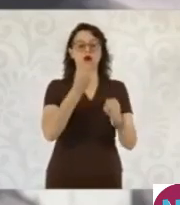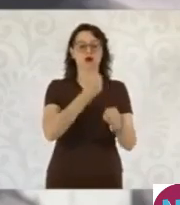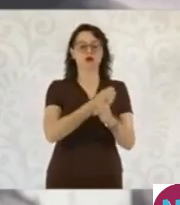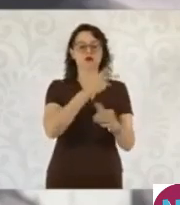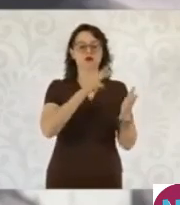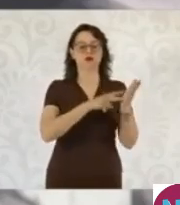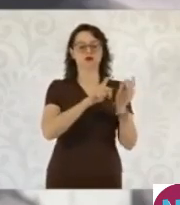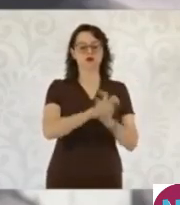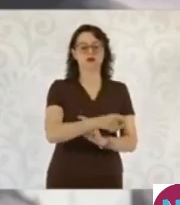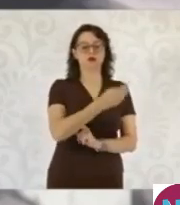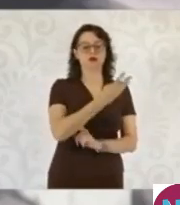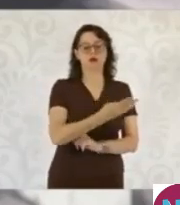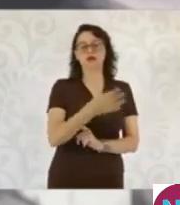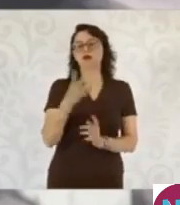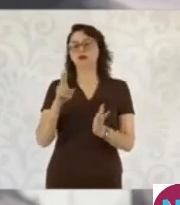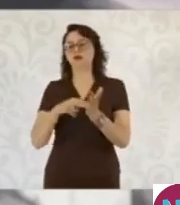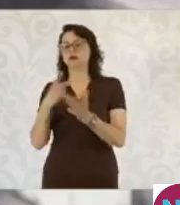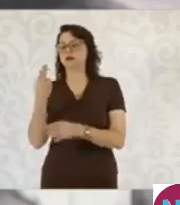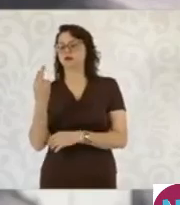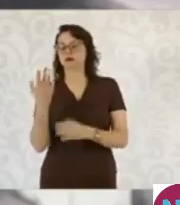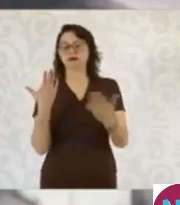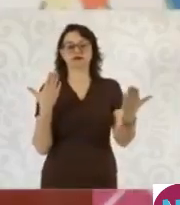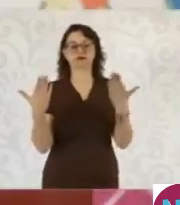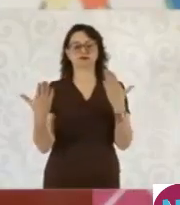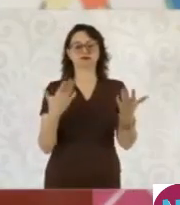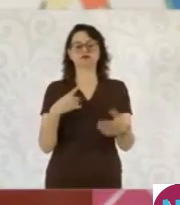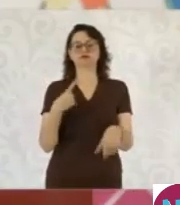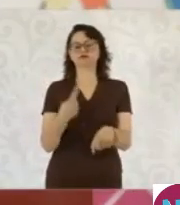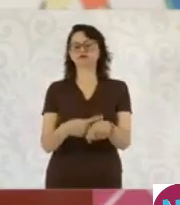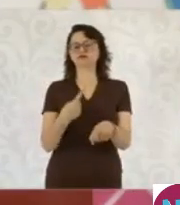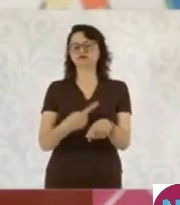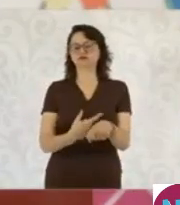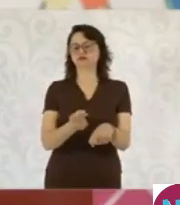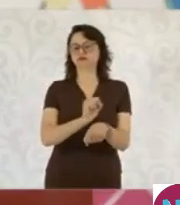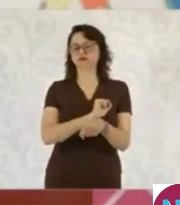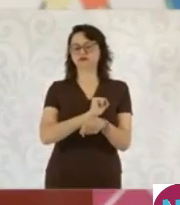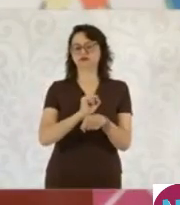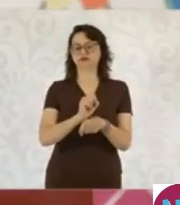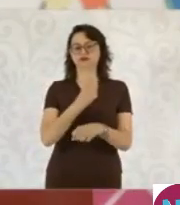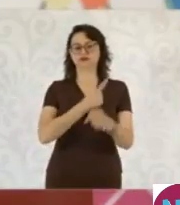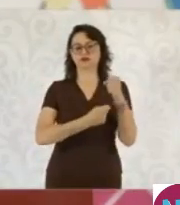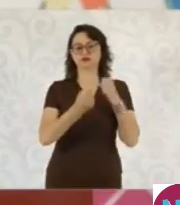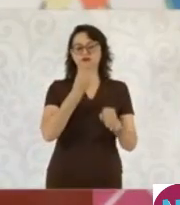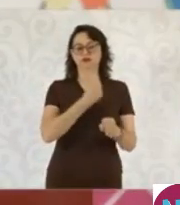2024 y 2025. Dengue no grave, teníamos el año pasado